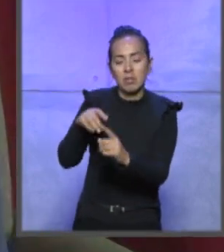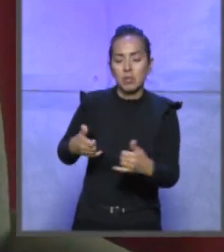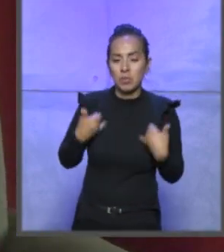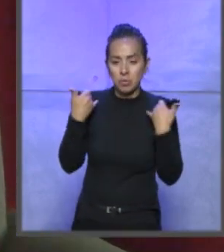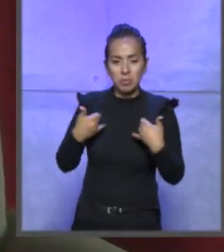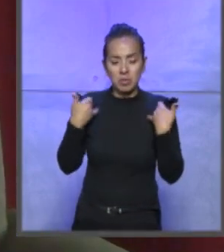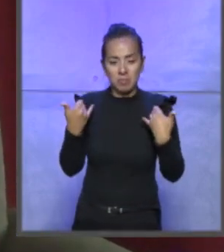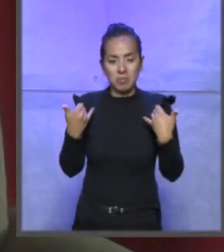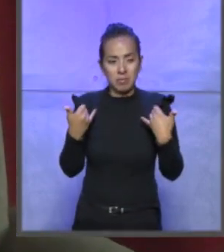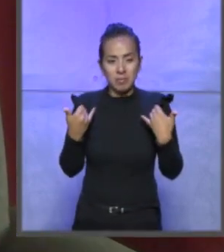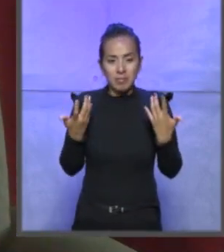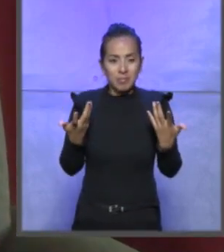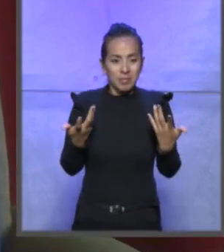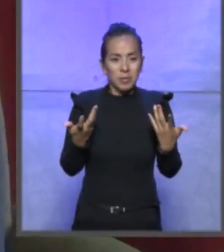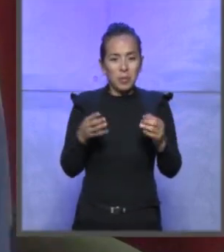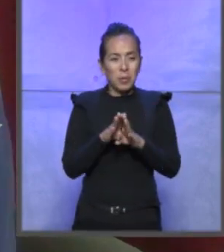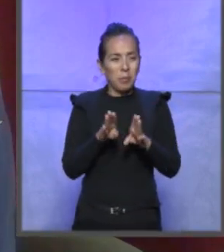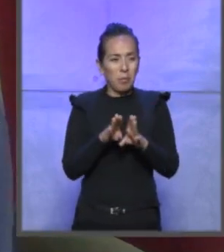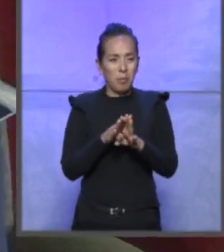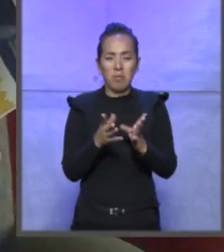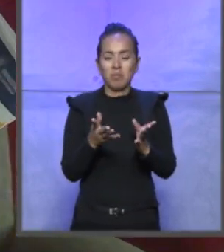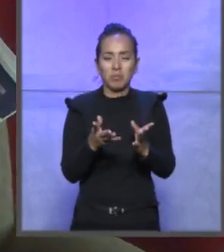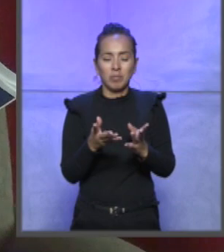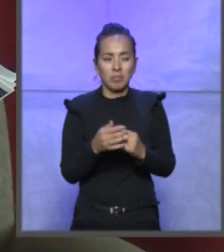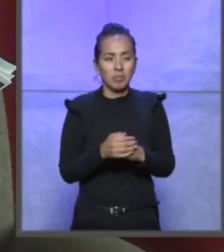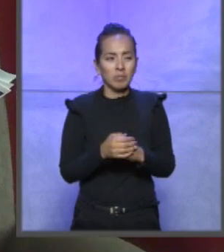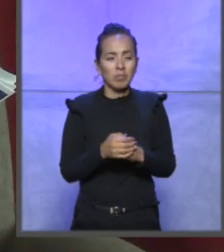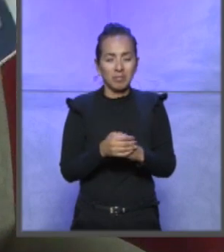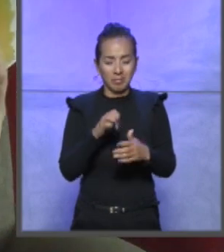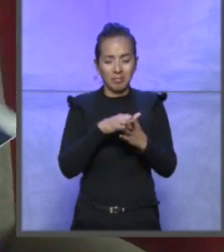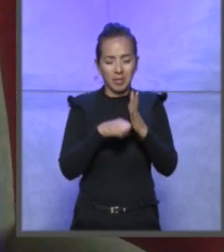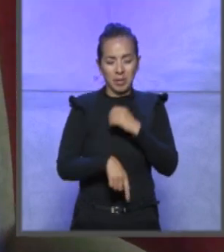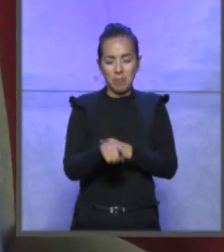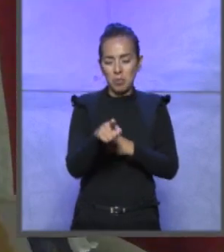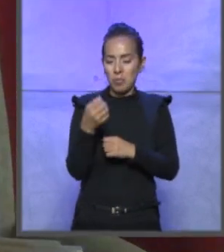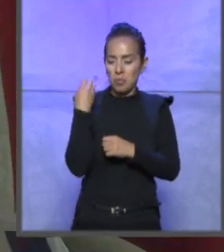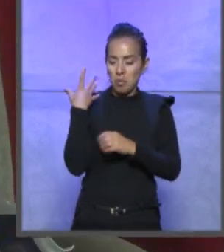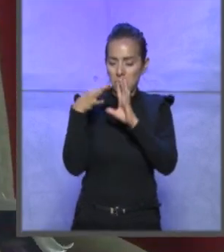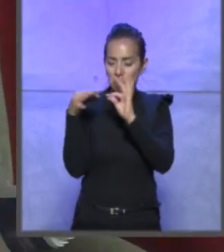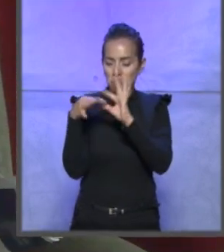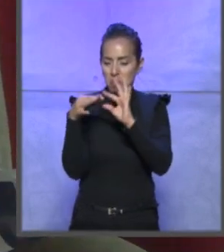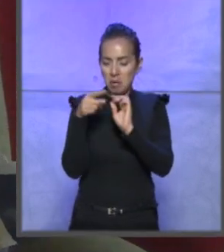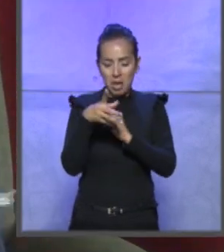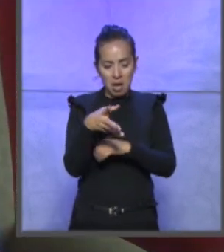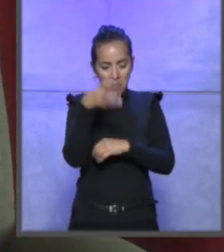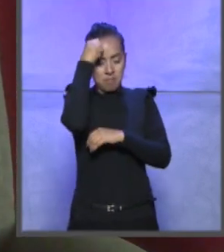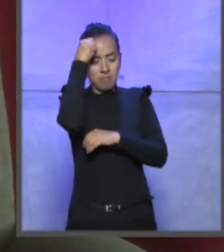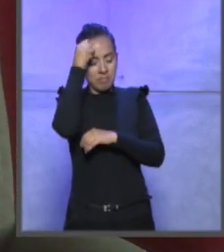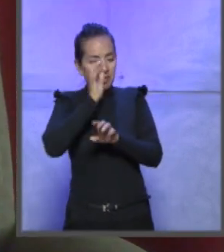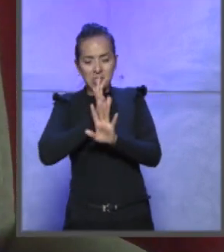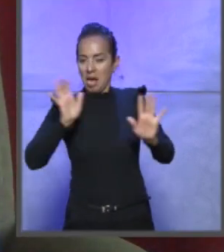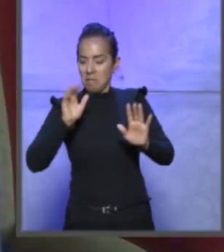jóvenes que no nos hagamos eco de un discurso único, que